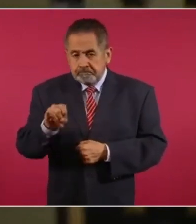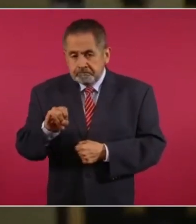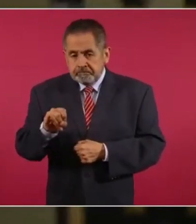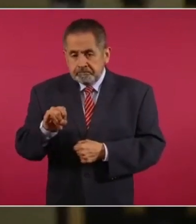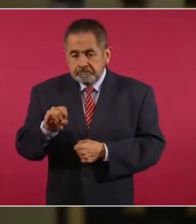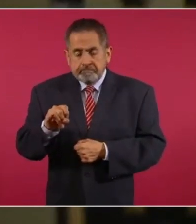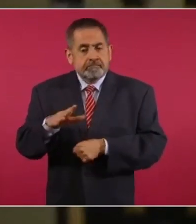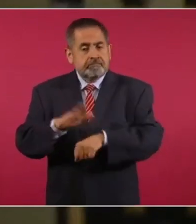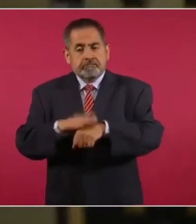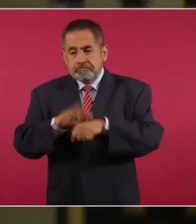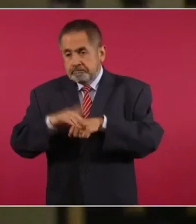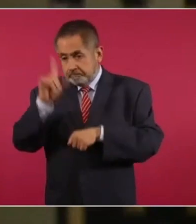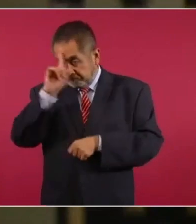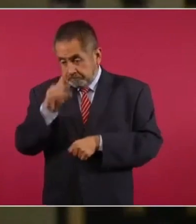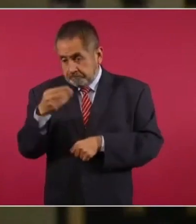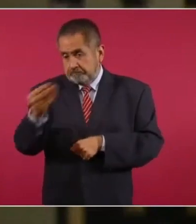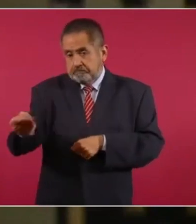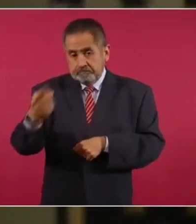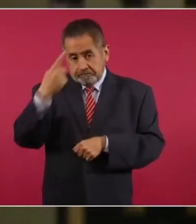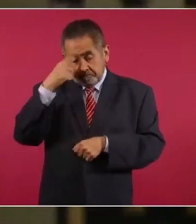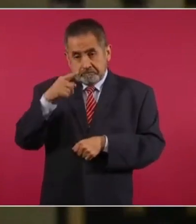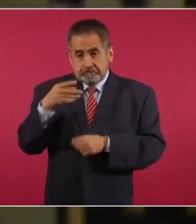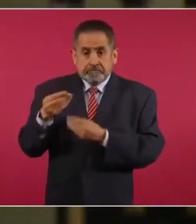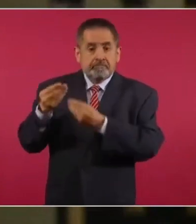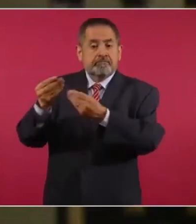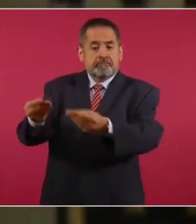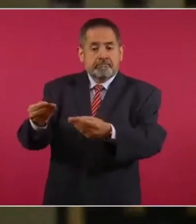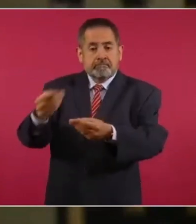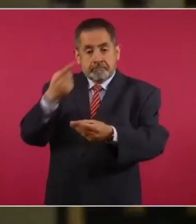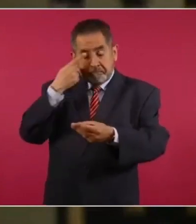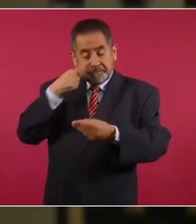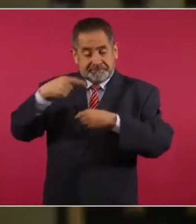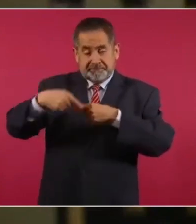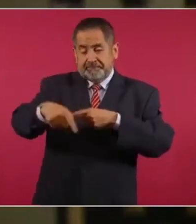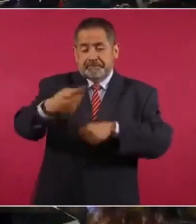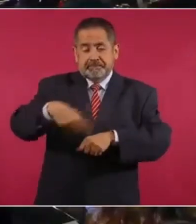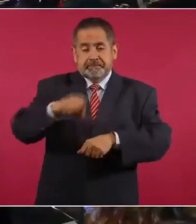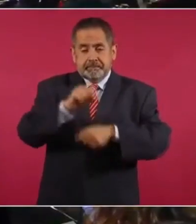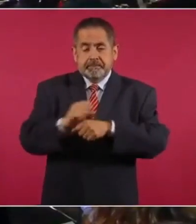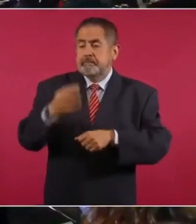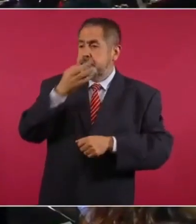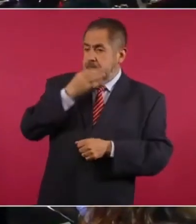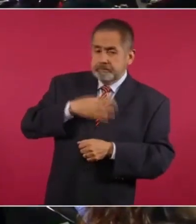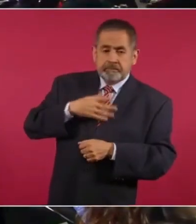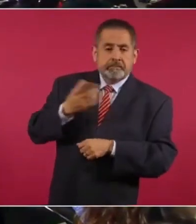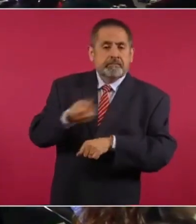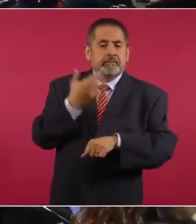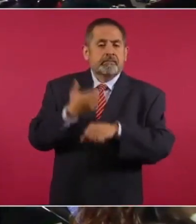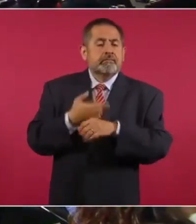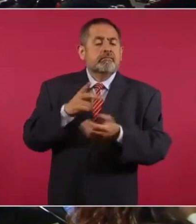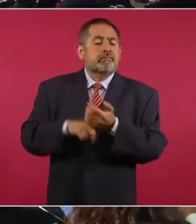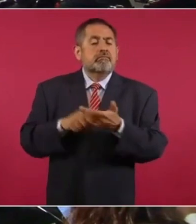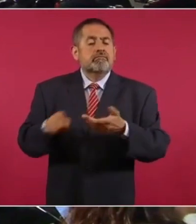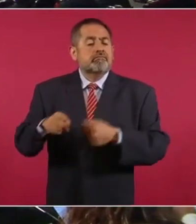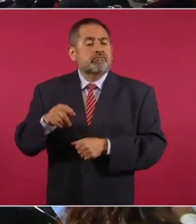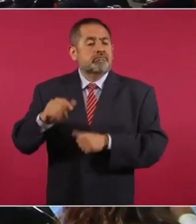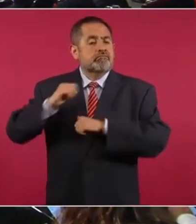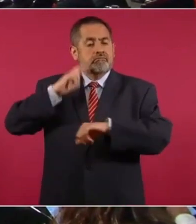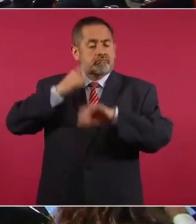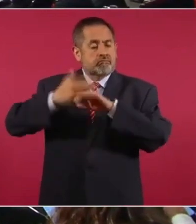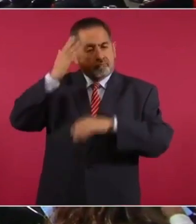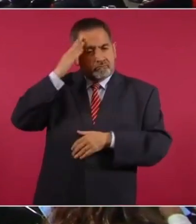exhorto y que se le hará llegar a usted durante esta semana, me comentó el secretario general de